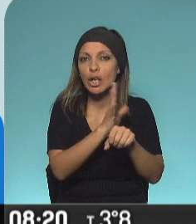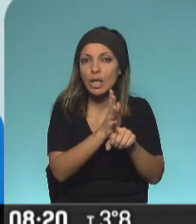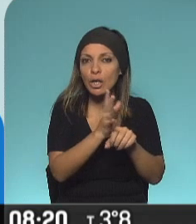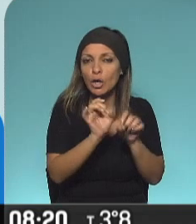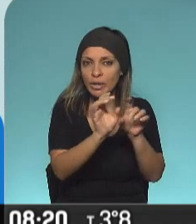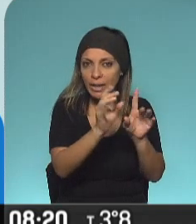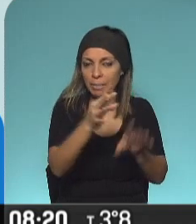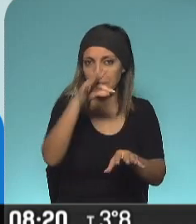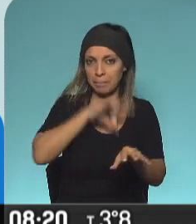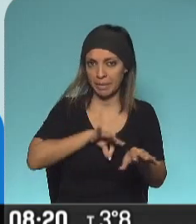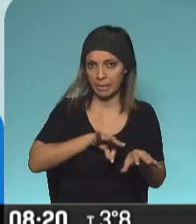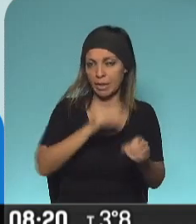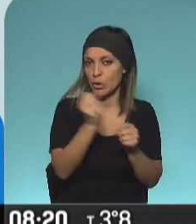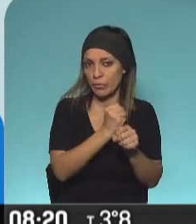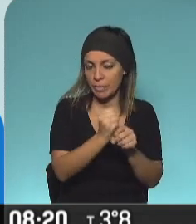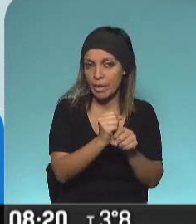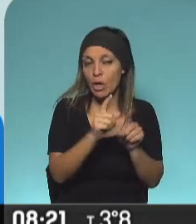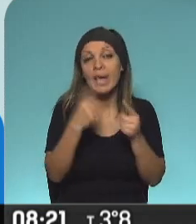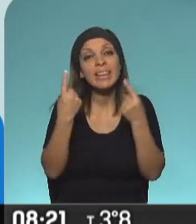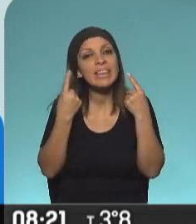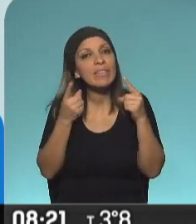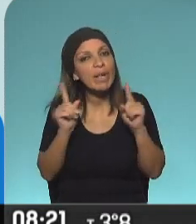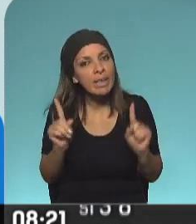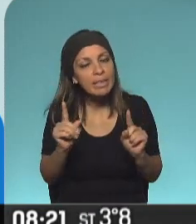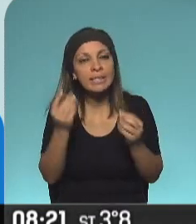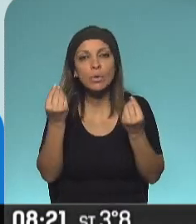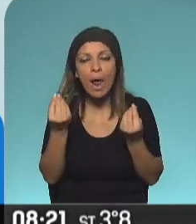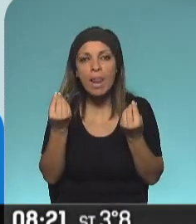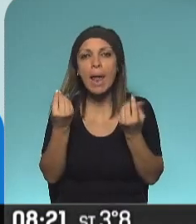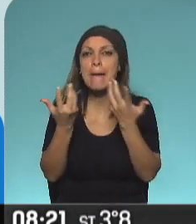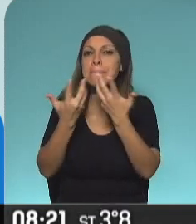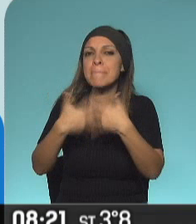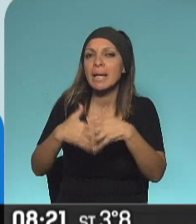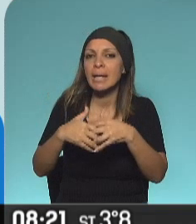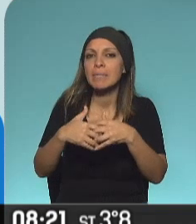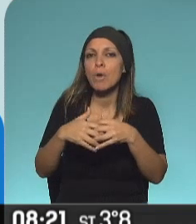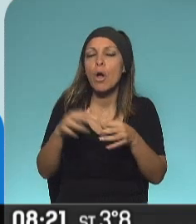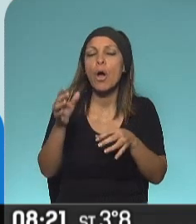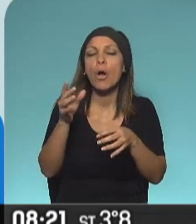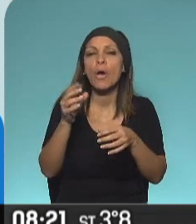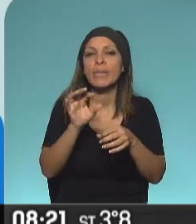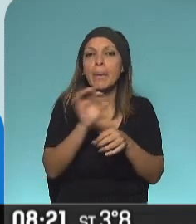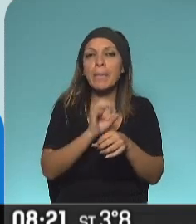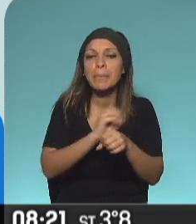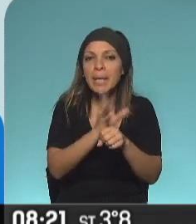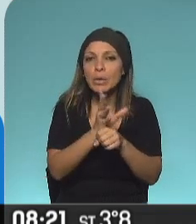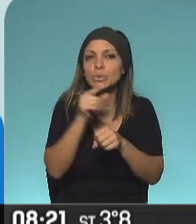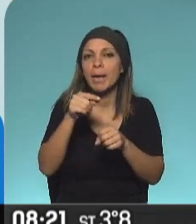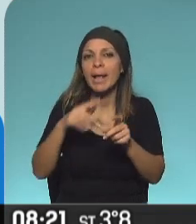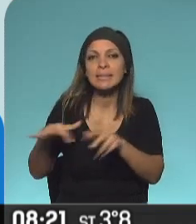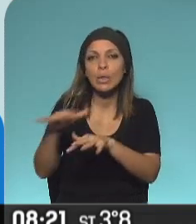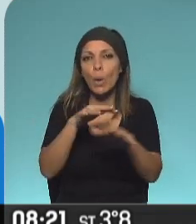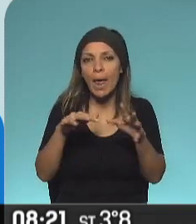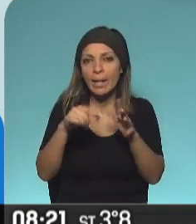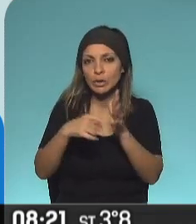contagiadas o confirmadas. Y otra cosa distinta es qué mecanismos tiene el virus para circular en la comunidad. Entonces, dónde